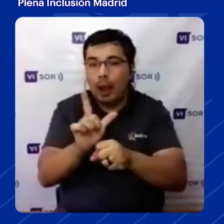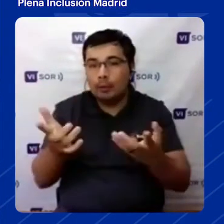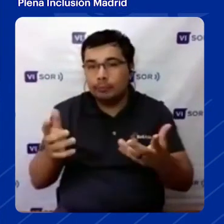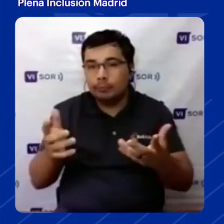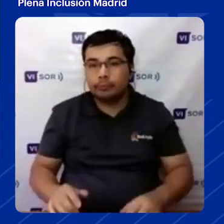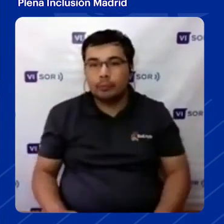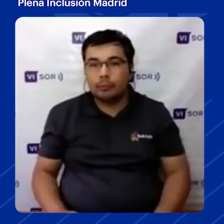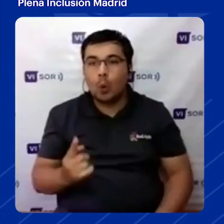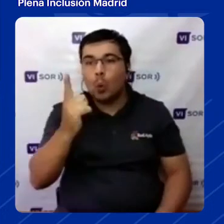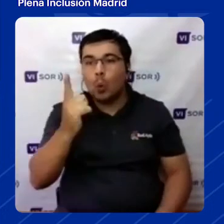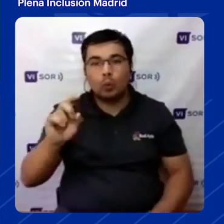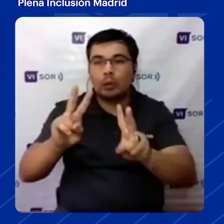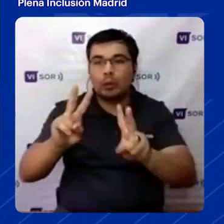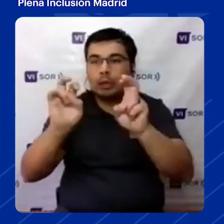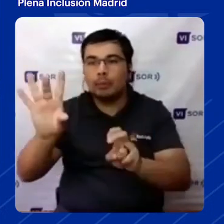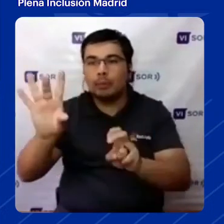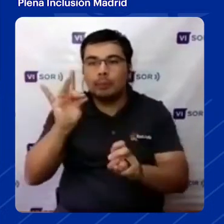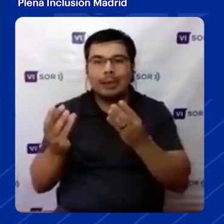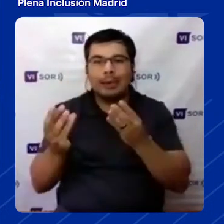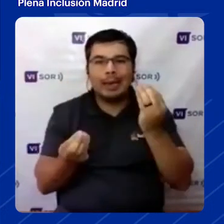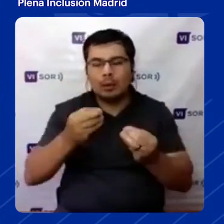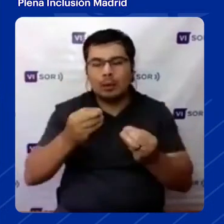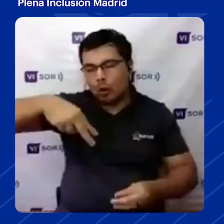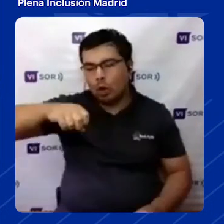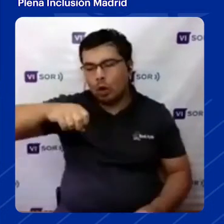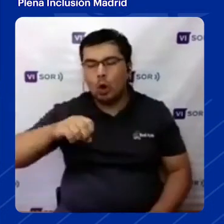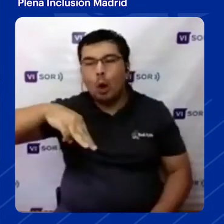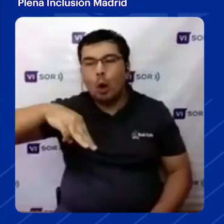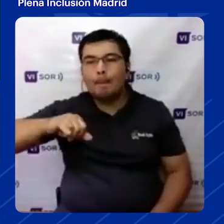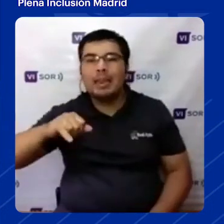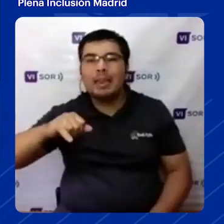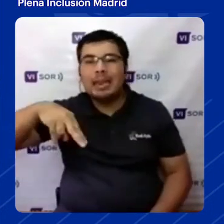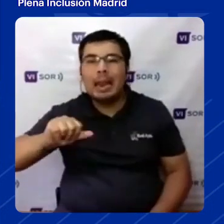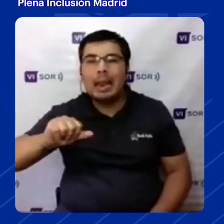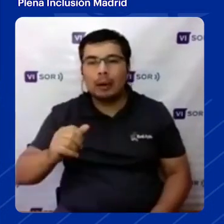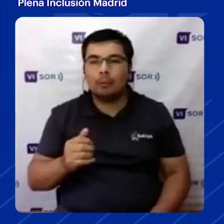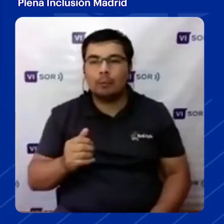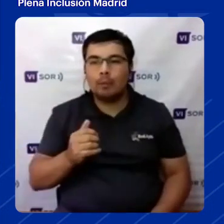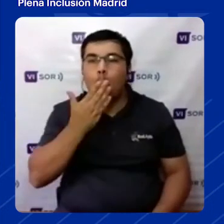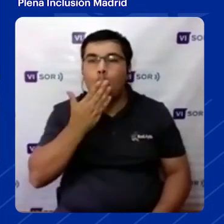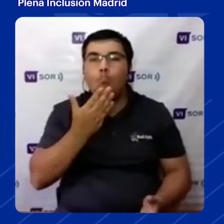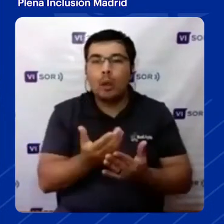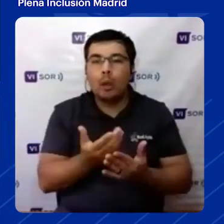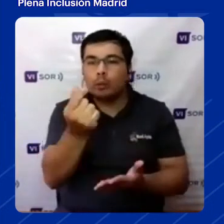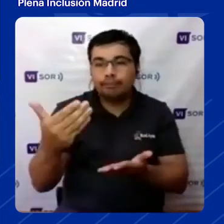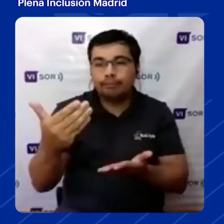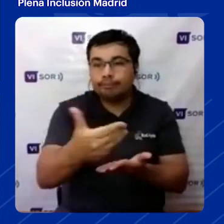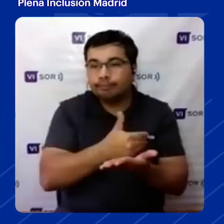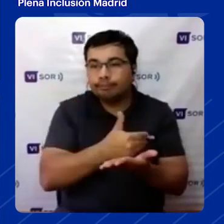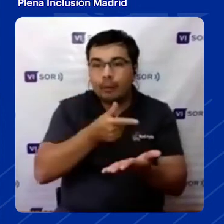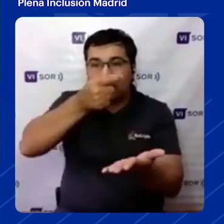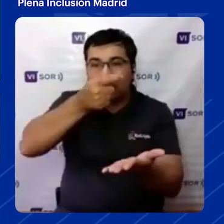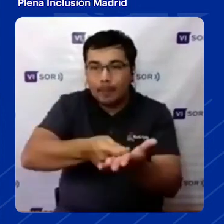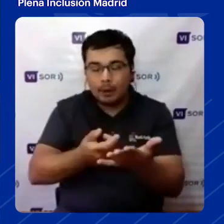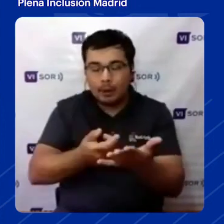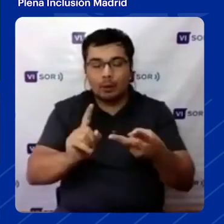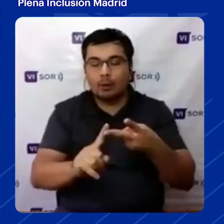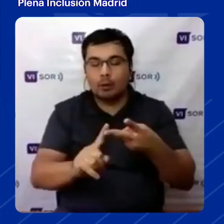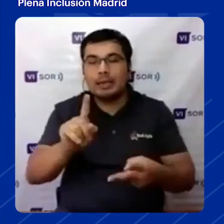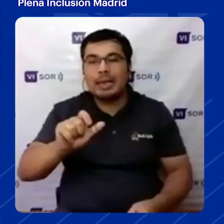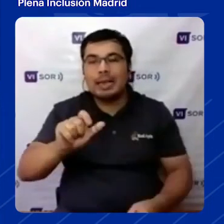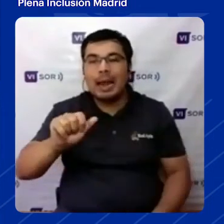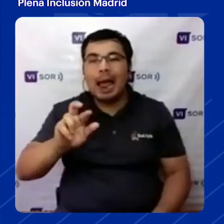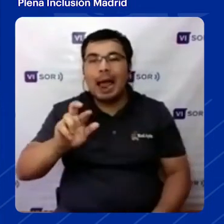como explicar qué es una nómina, qué partes tiene una nómina cuando te pagan tu salario, o qué es un salario, o, por